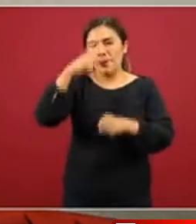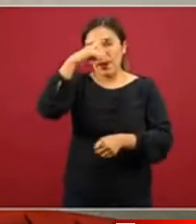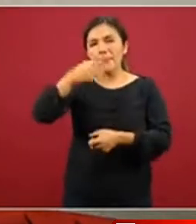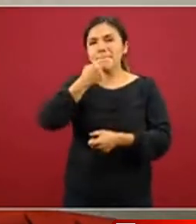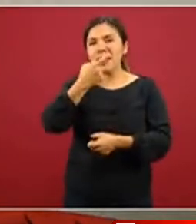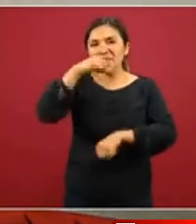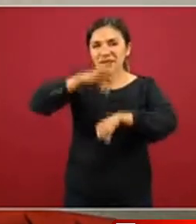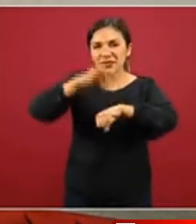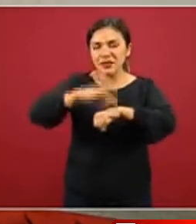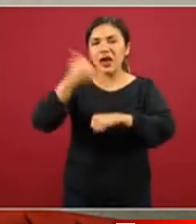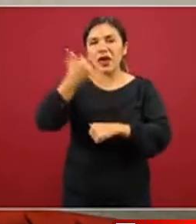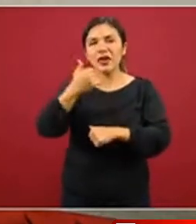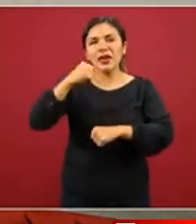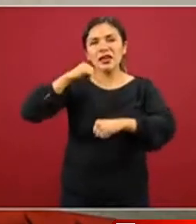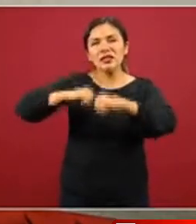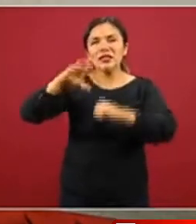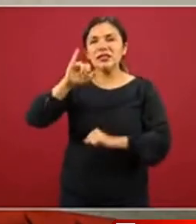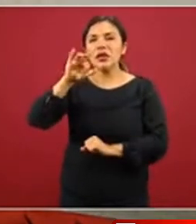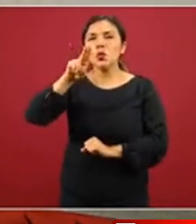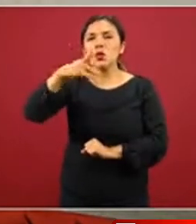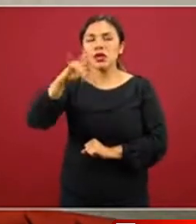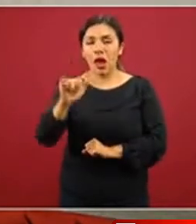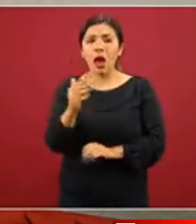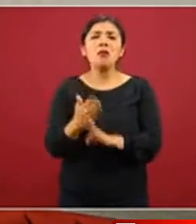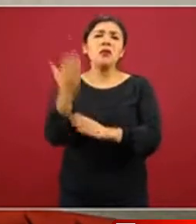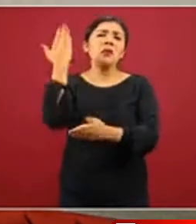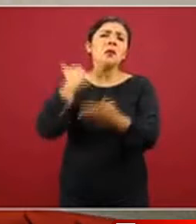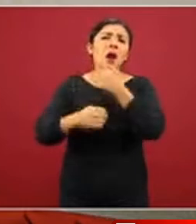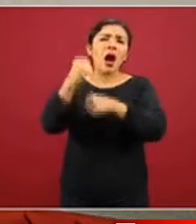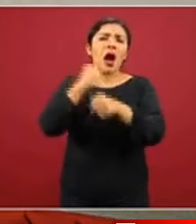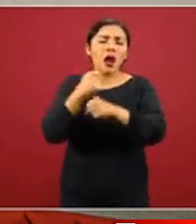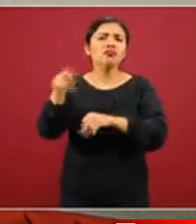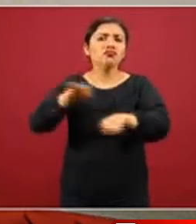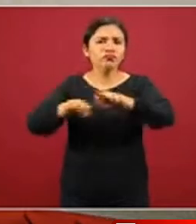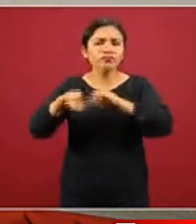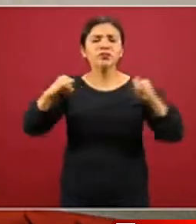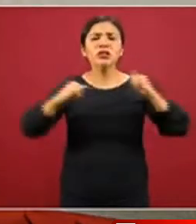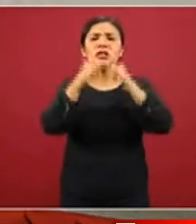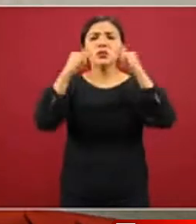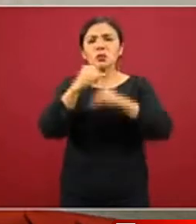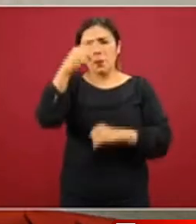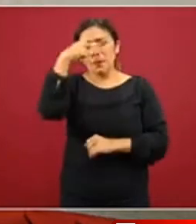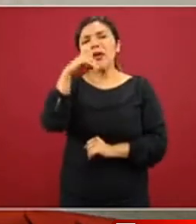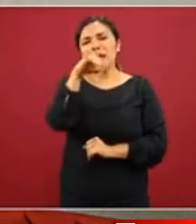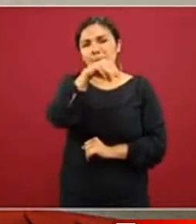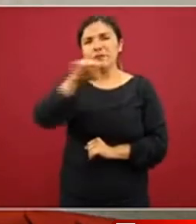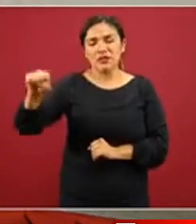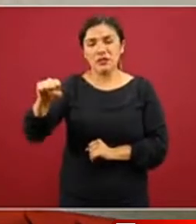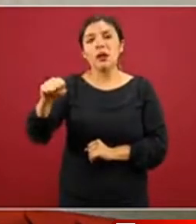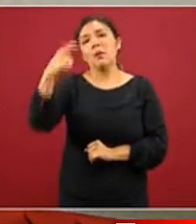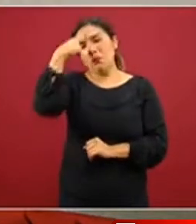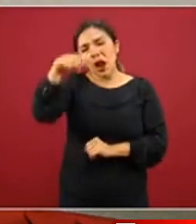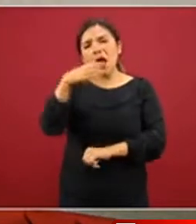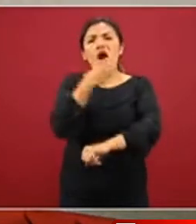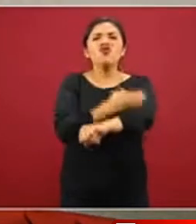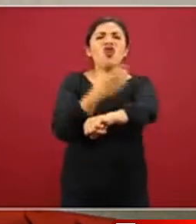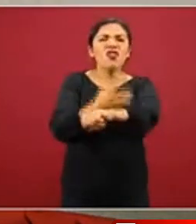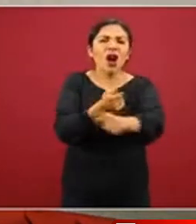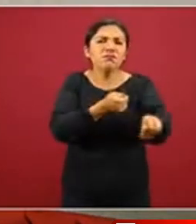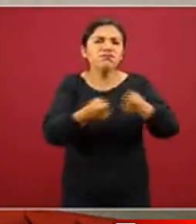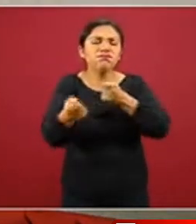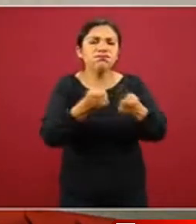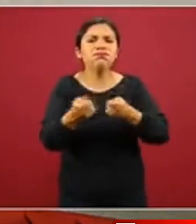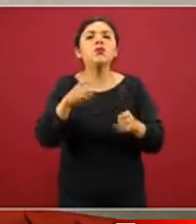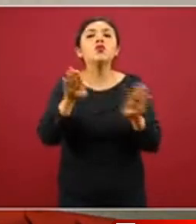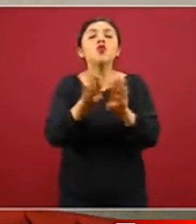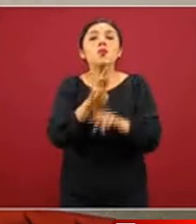y de la Academia Mexicana de Cirugía, y desde hace varios años trabaja en el Instituto Mexicano del Seguro Social, coordinando la capacidad